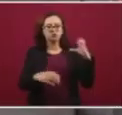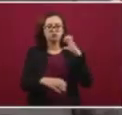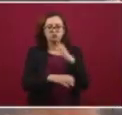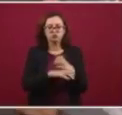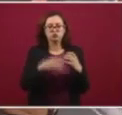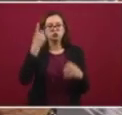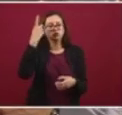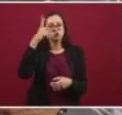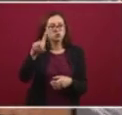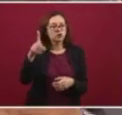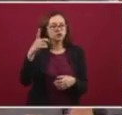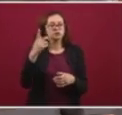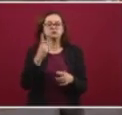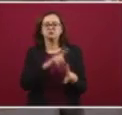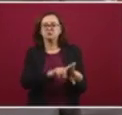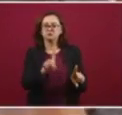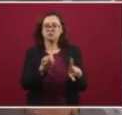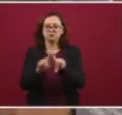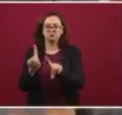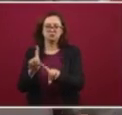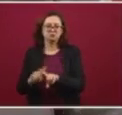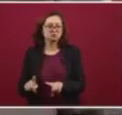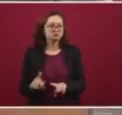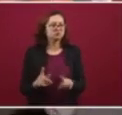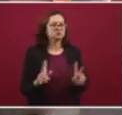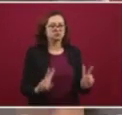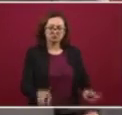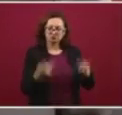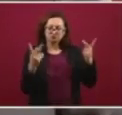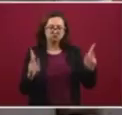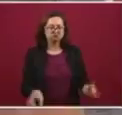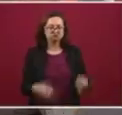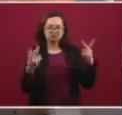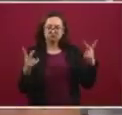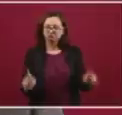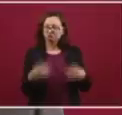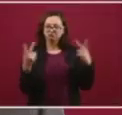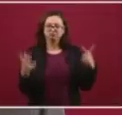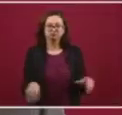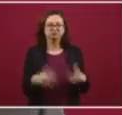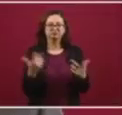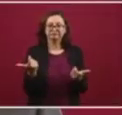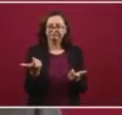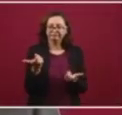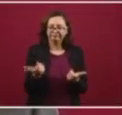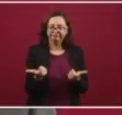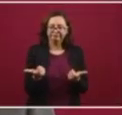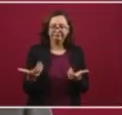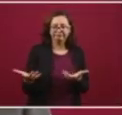puede entregar a las comunidades, a los pueblos, a los municipios.